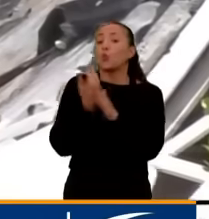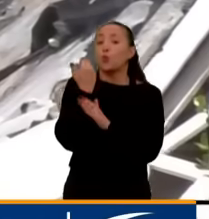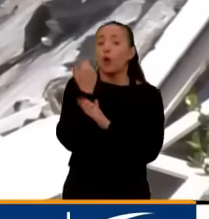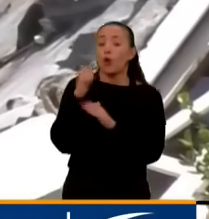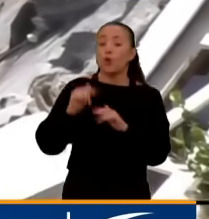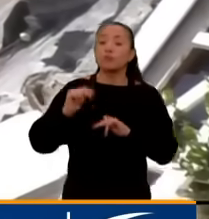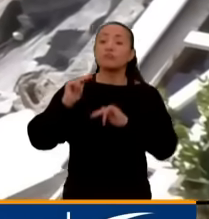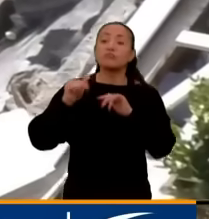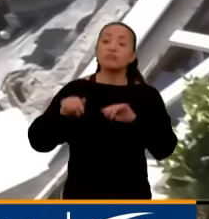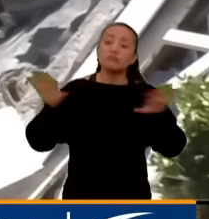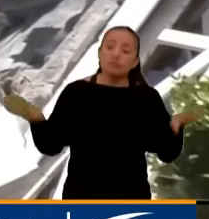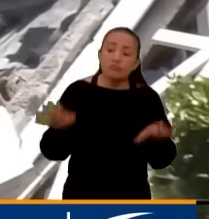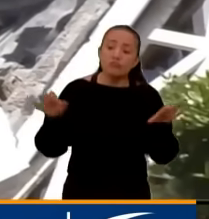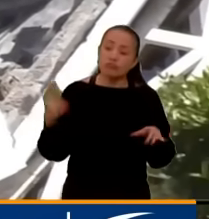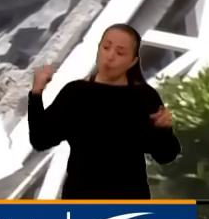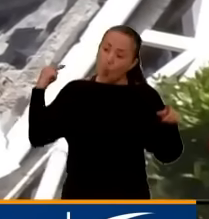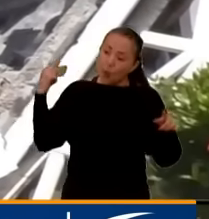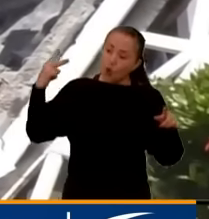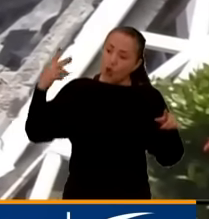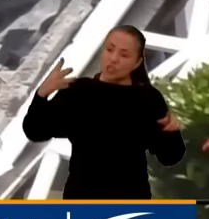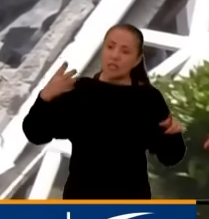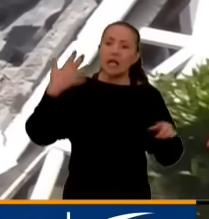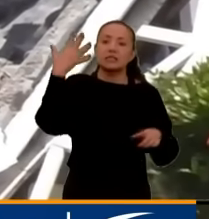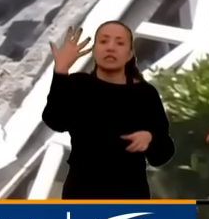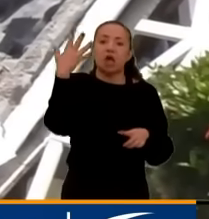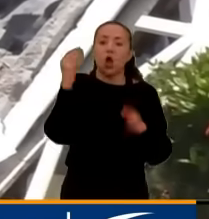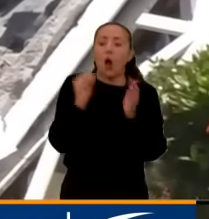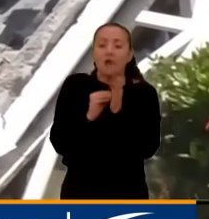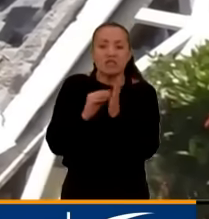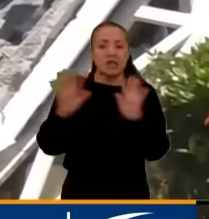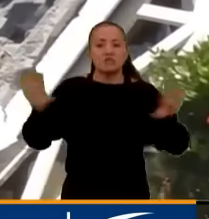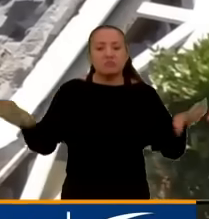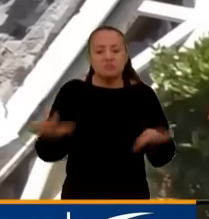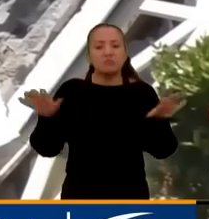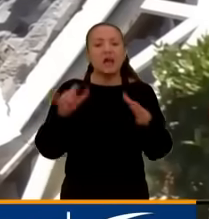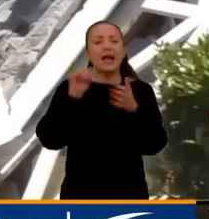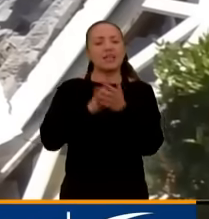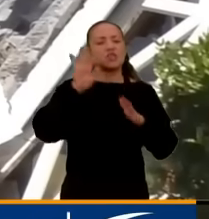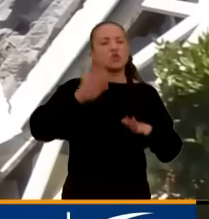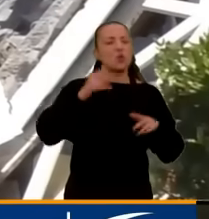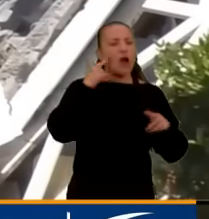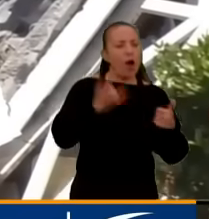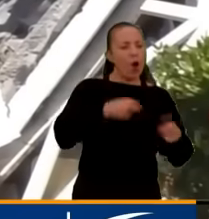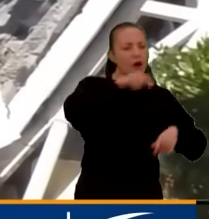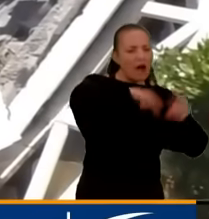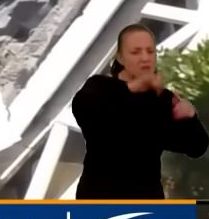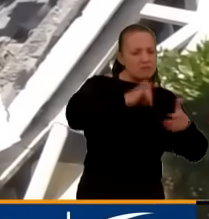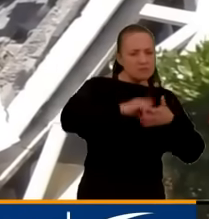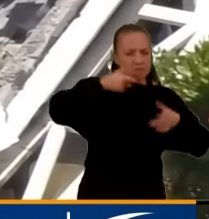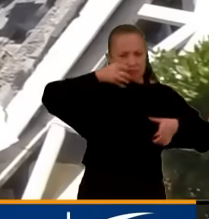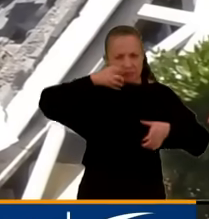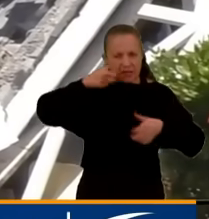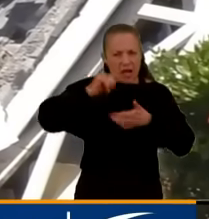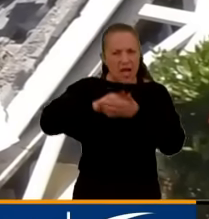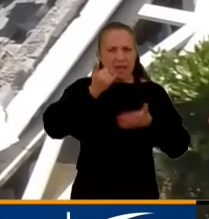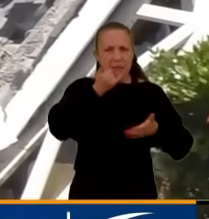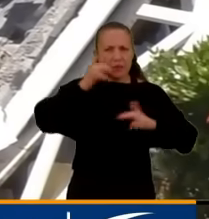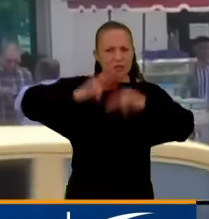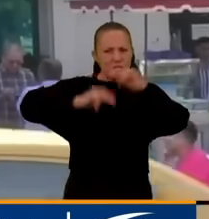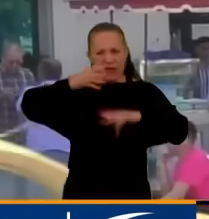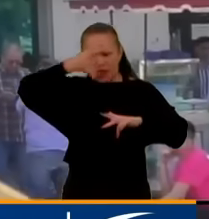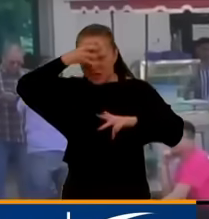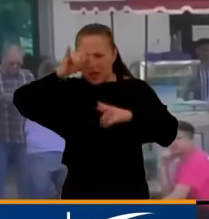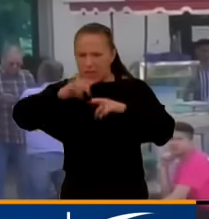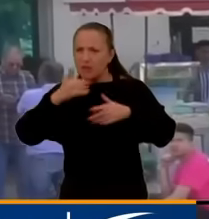5 eventos y tanto autoridades como los propietarios de la infraestructura contratarán a peritos para conocer lo más pronto posible las